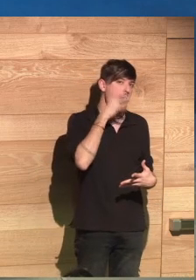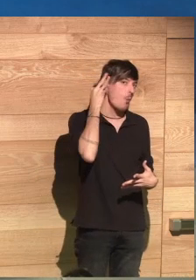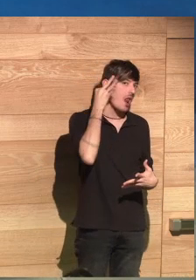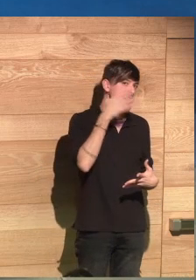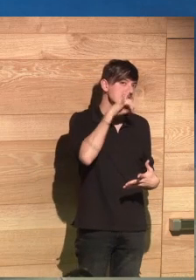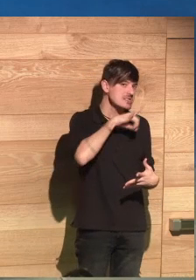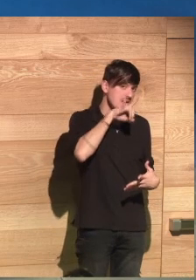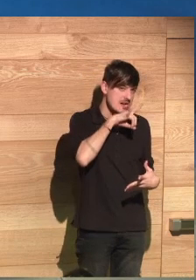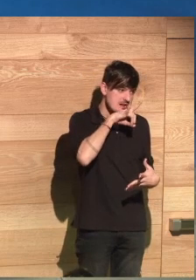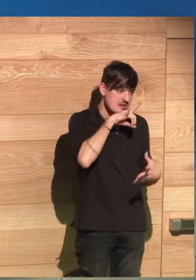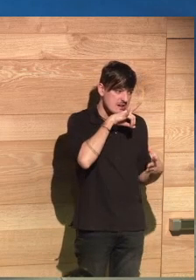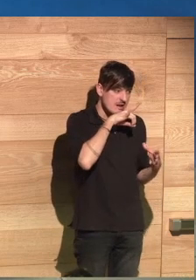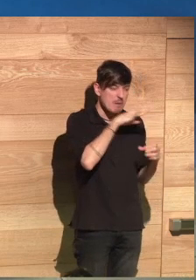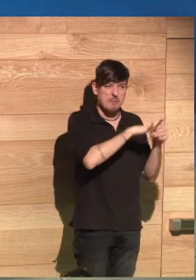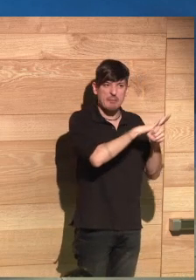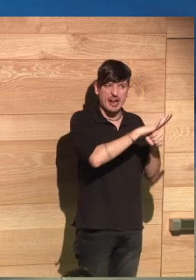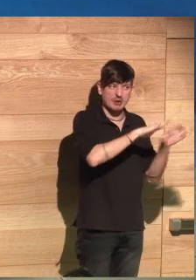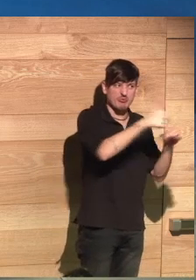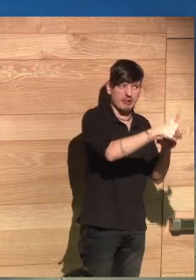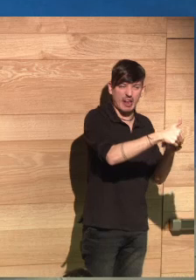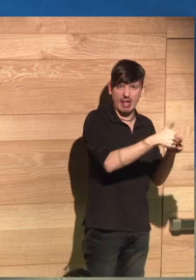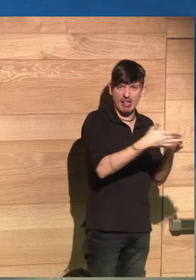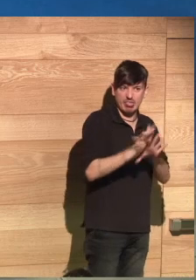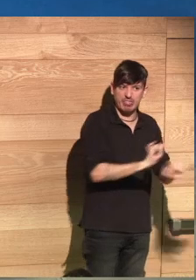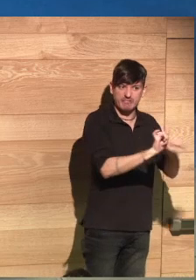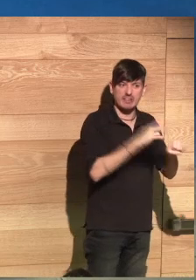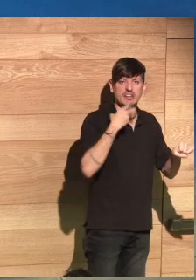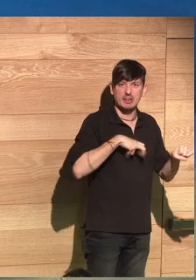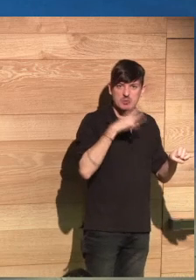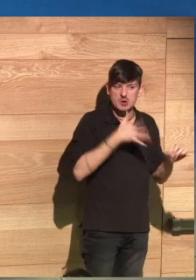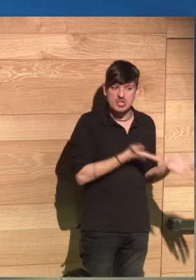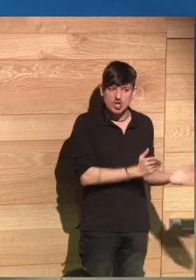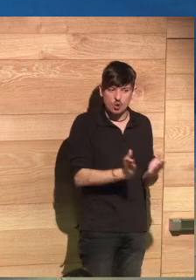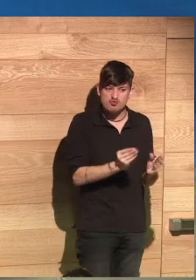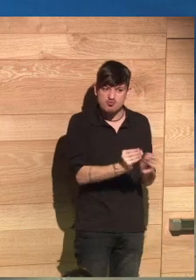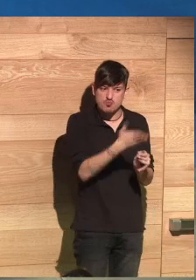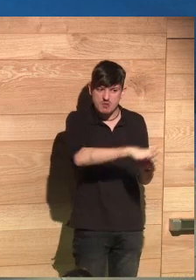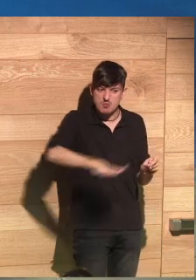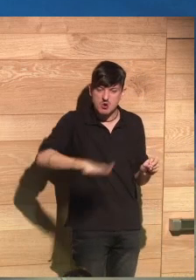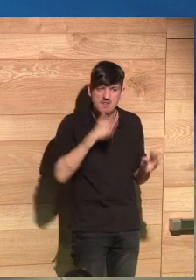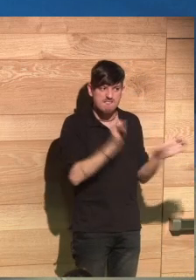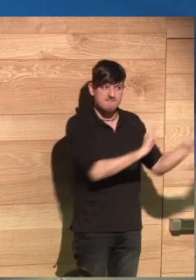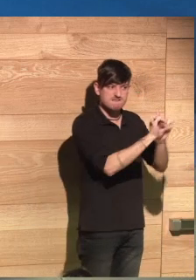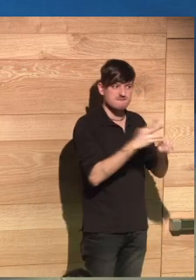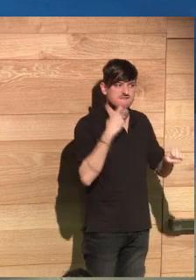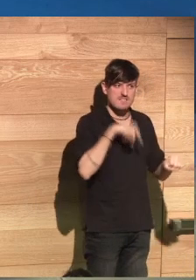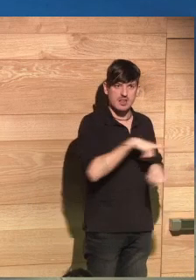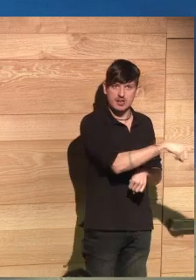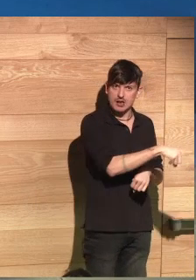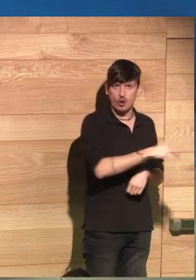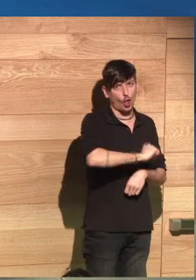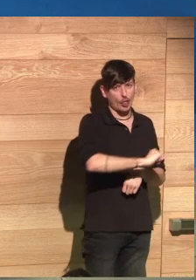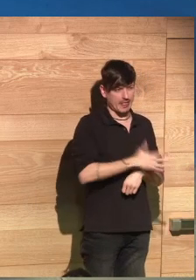barrios periféricos, rodeadas de nietos, porque sus hijos estaban en el cementerio atravesados por las balas? Esas sí que estaban jodidas y merecían